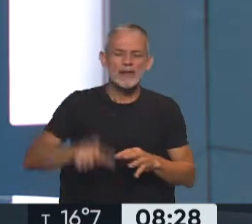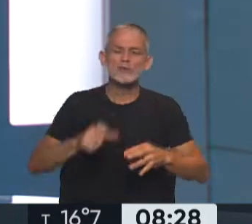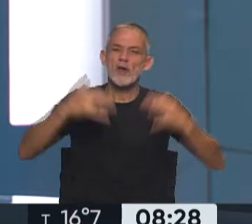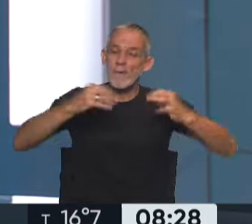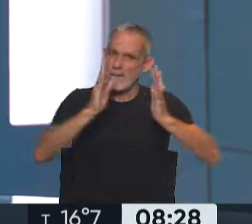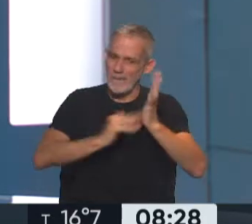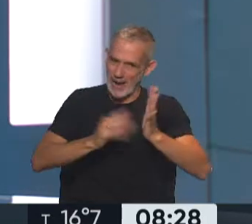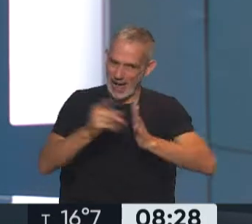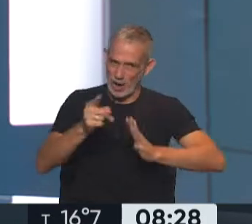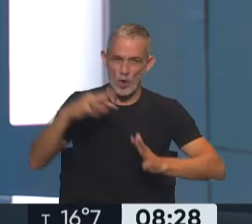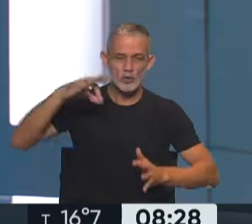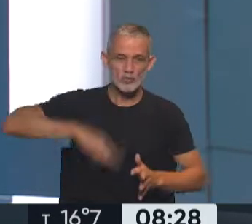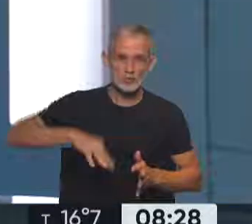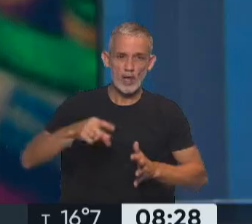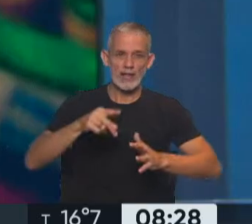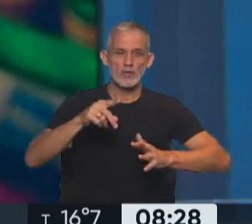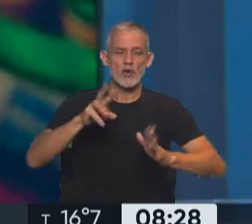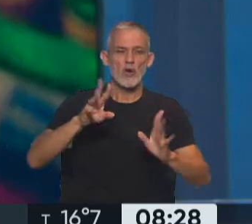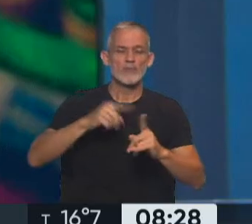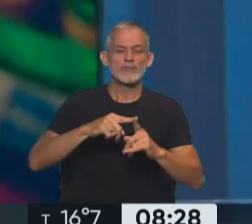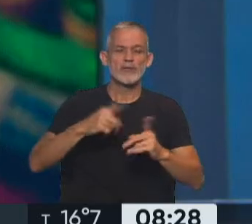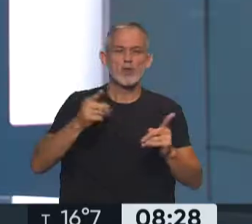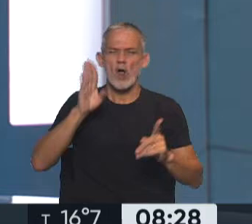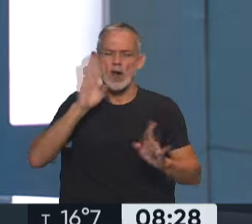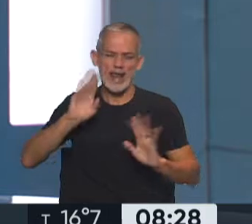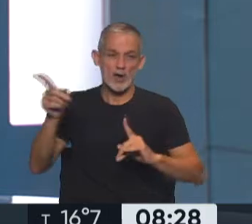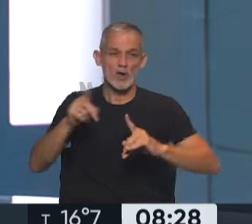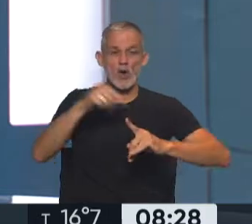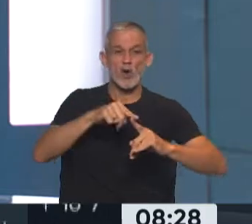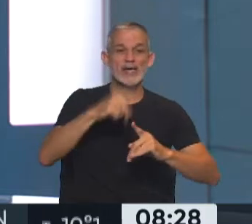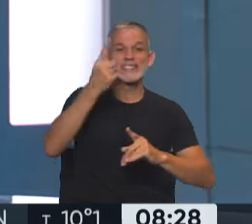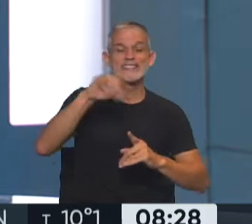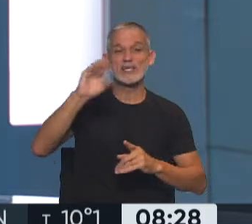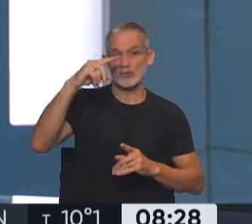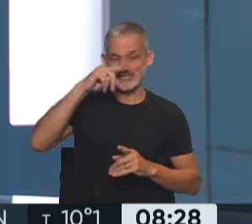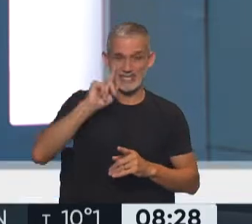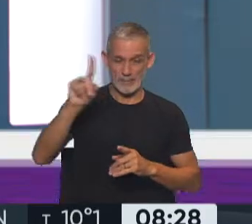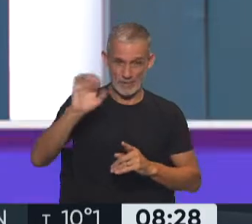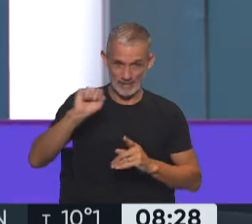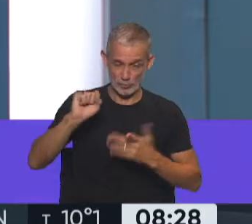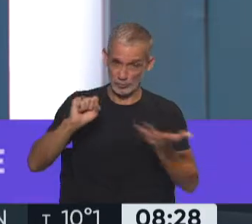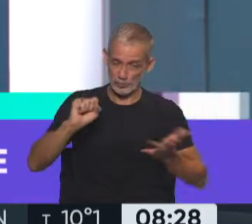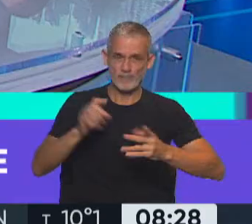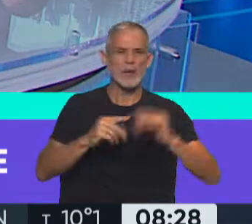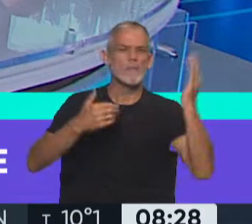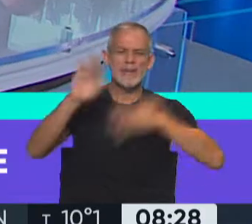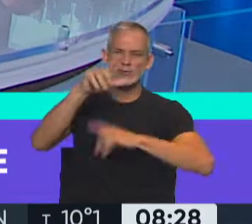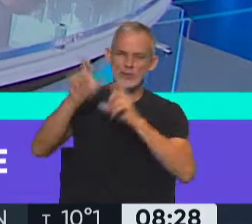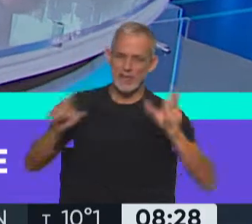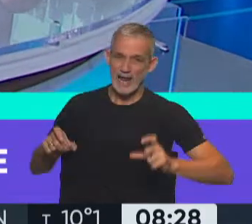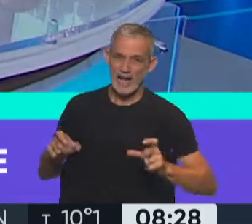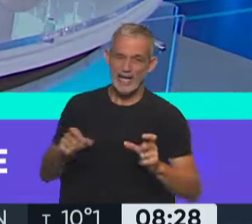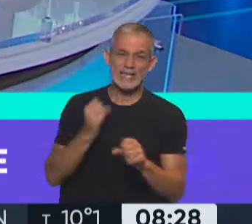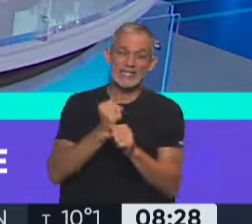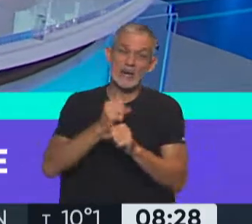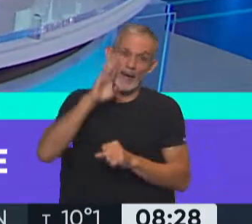formal, Sí. digo, el del RIPTE, ¿no? El del Sí. trabajador informal, Bueno, a ver, ¿cuánto? está en 107.000 pesos. Bueno, pero la gran mayoría de los argentinos